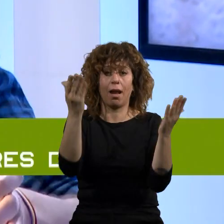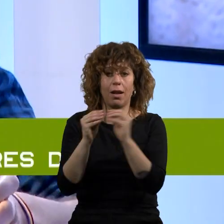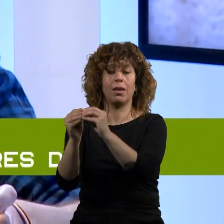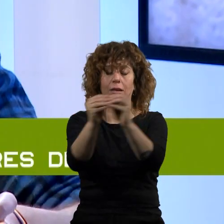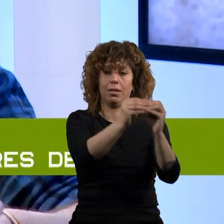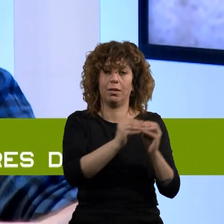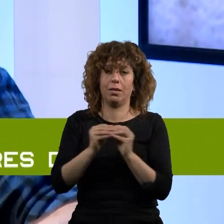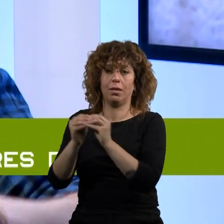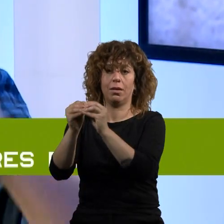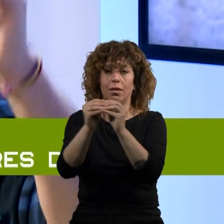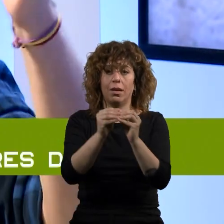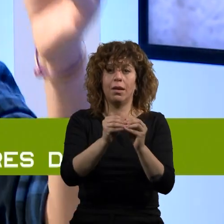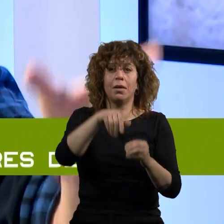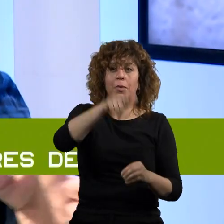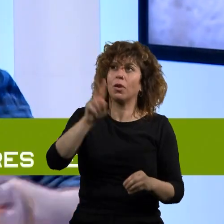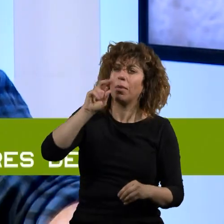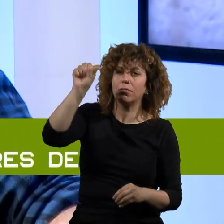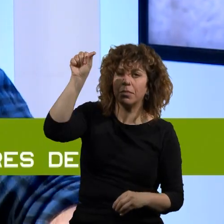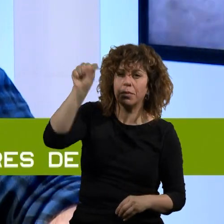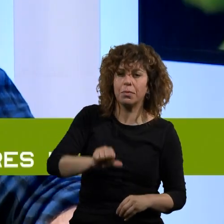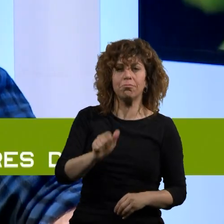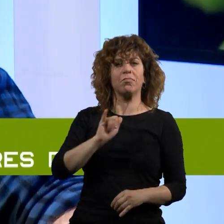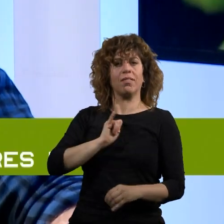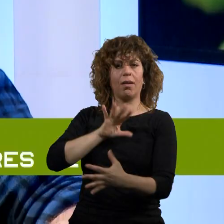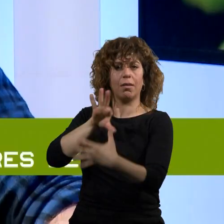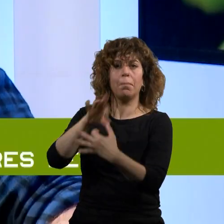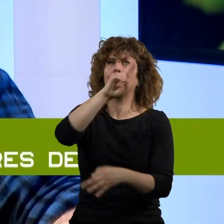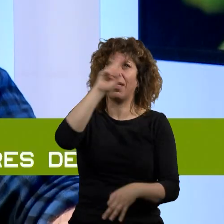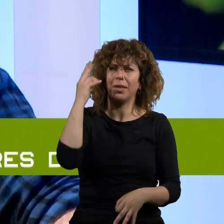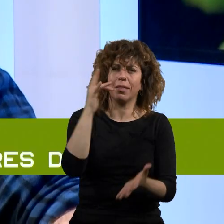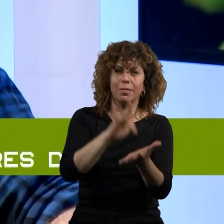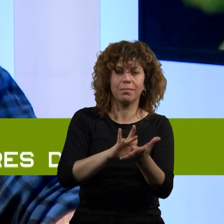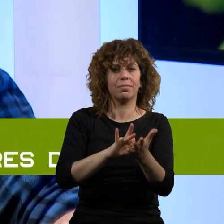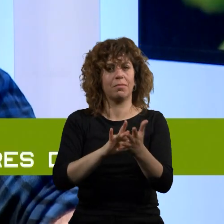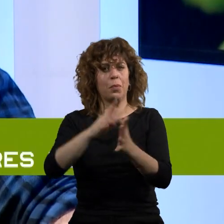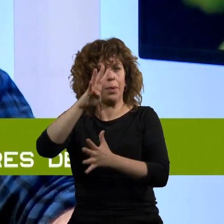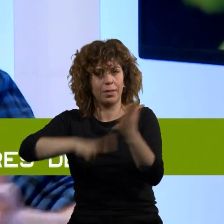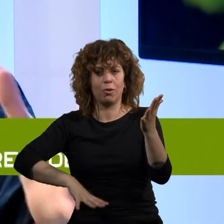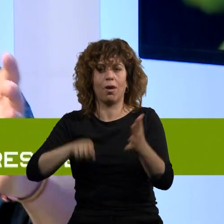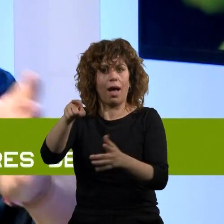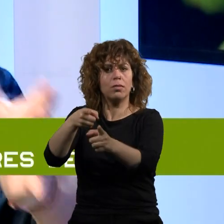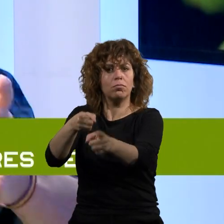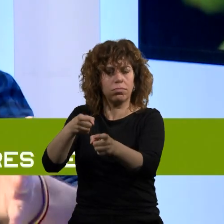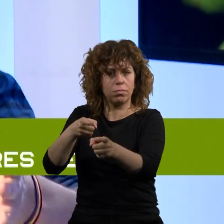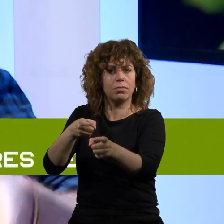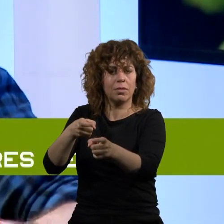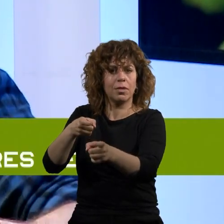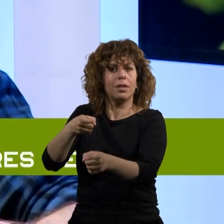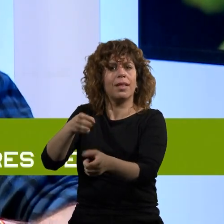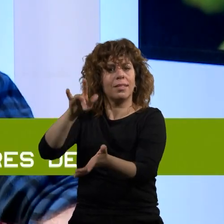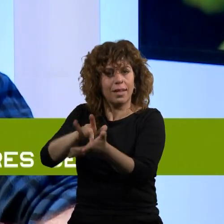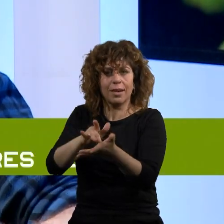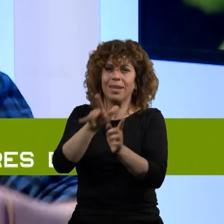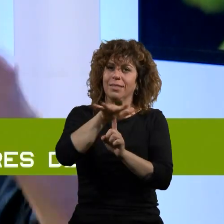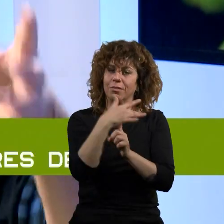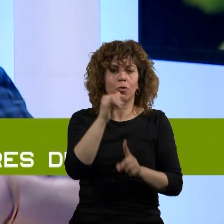todos los sitios siempre la gente se siente identificada. También lo he puesto en Madrid, en Barcelona, en sitios donde sí que hubo un frente de guerra, ¿no? Que el contexto es un poco diferente a lo